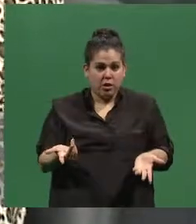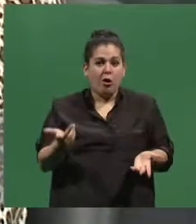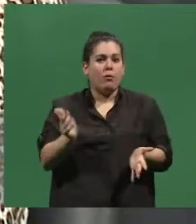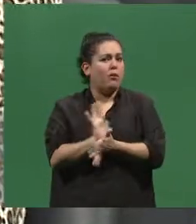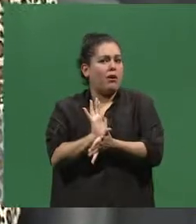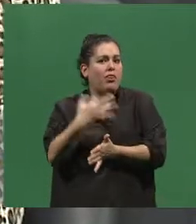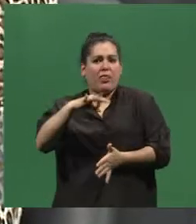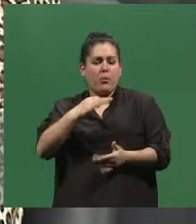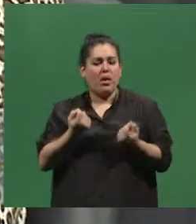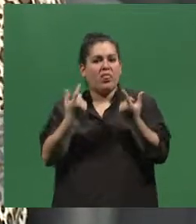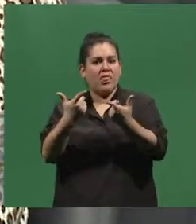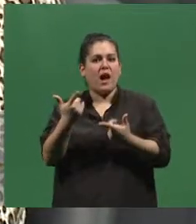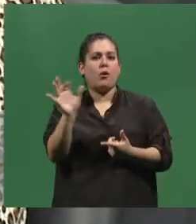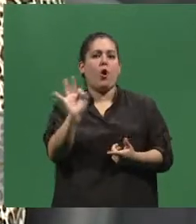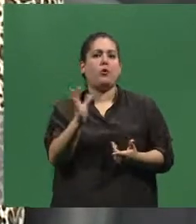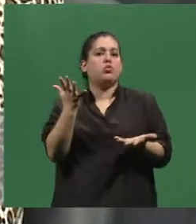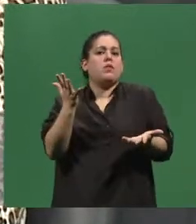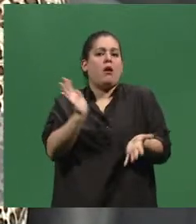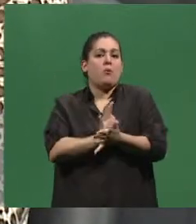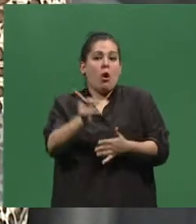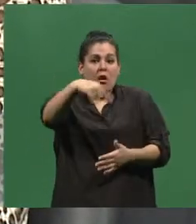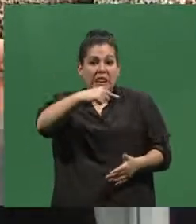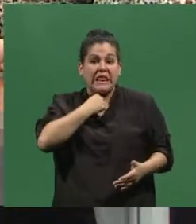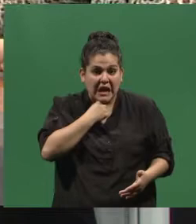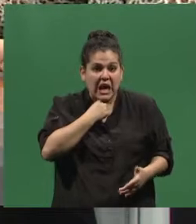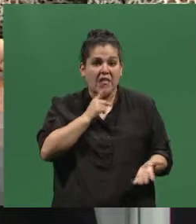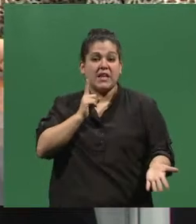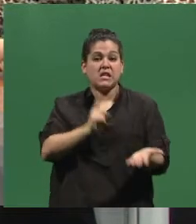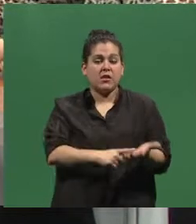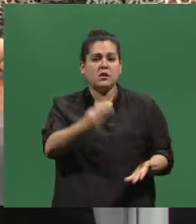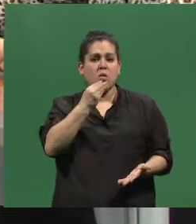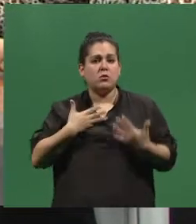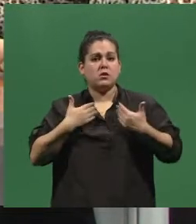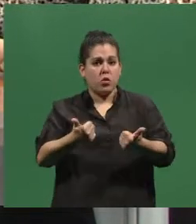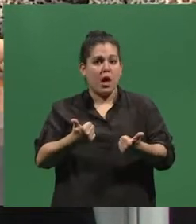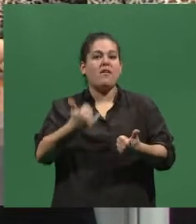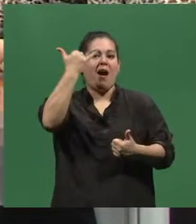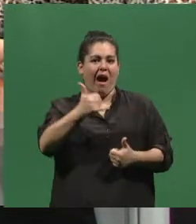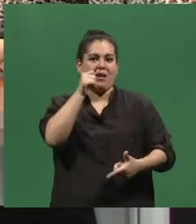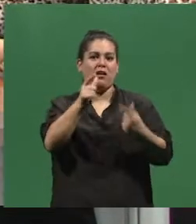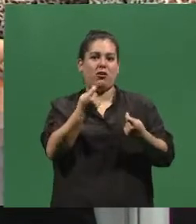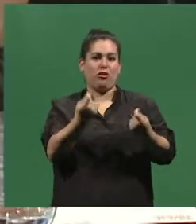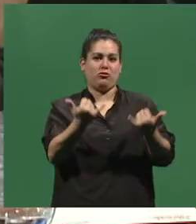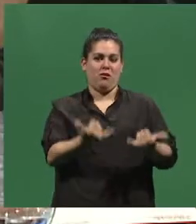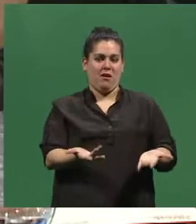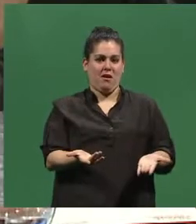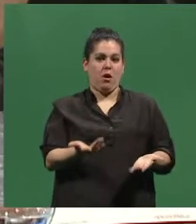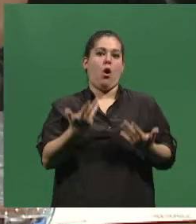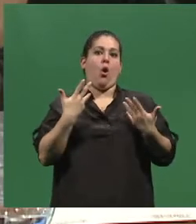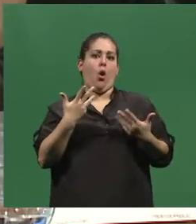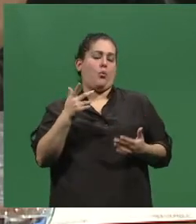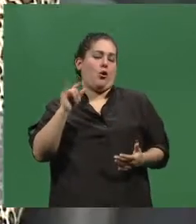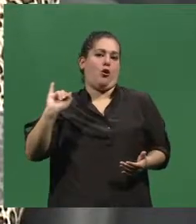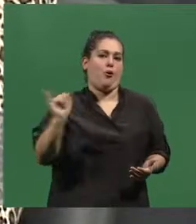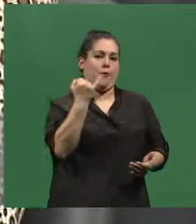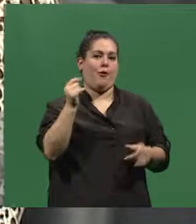la posibilidad hoy, por lo menos, al que quiere decidir tener una alimentación saludable, lo tenga. Obviamente que lo